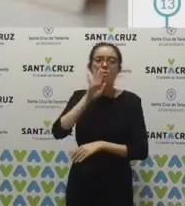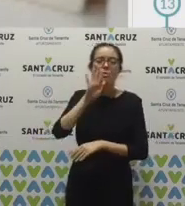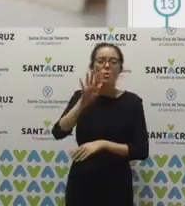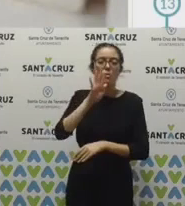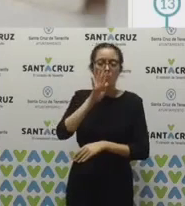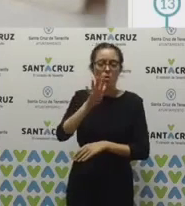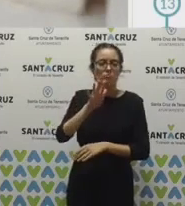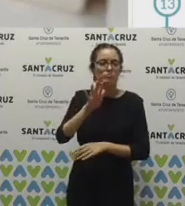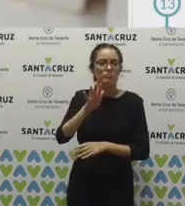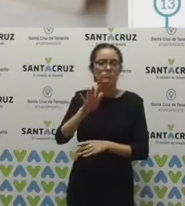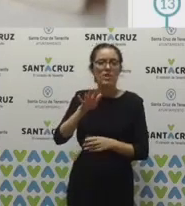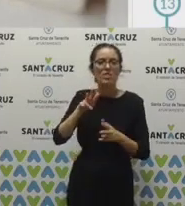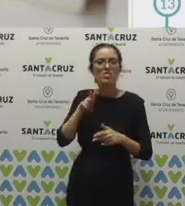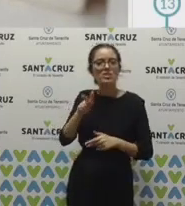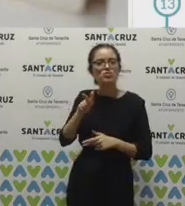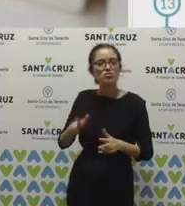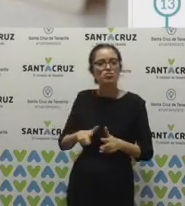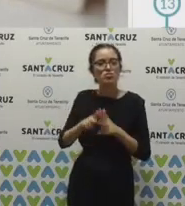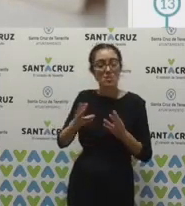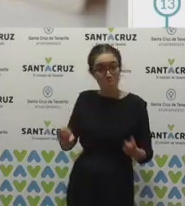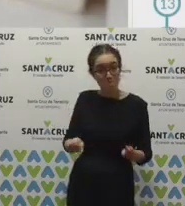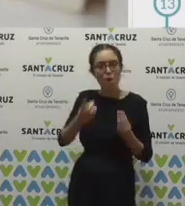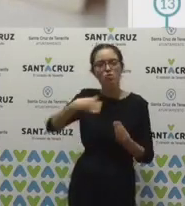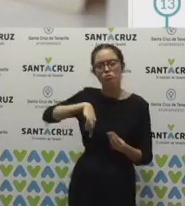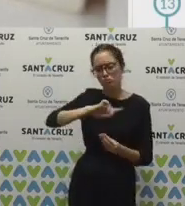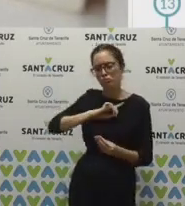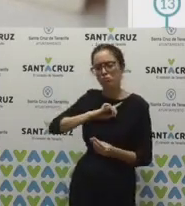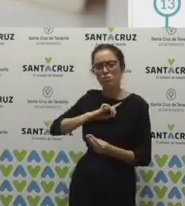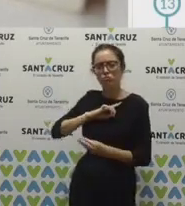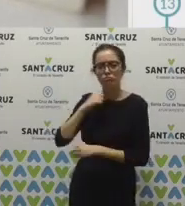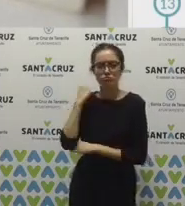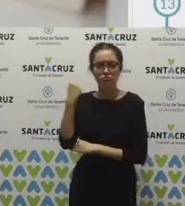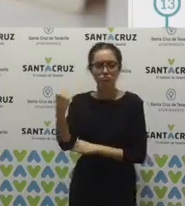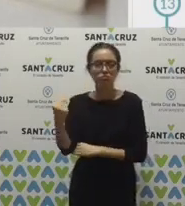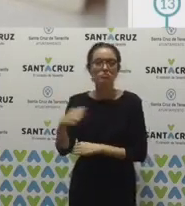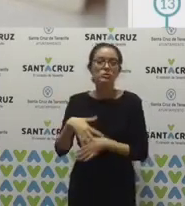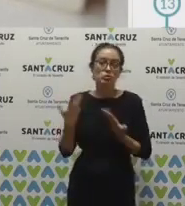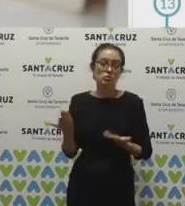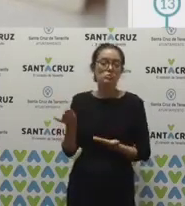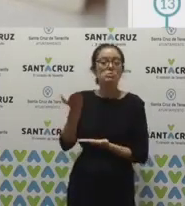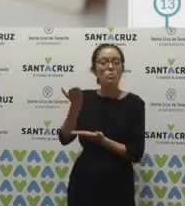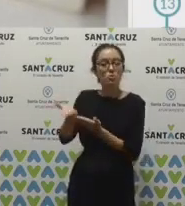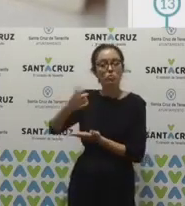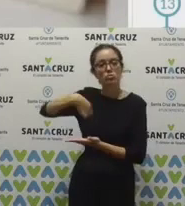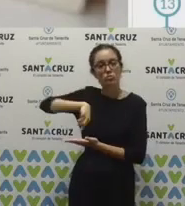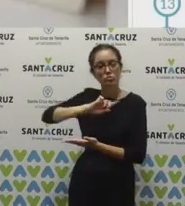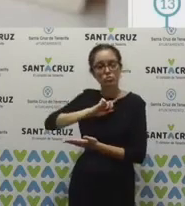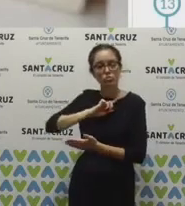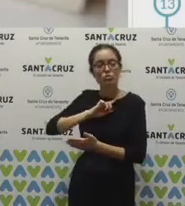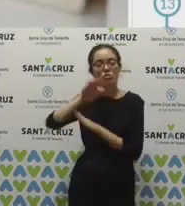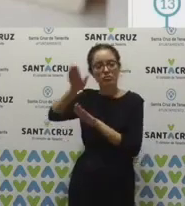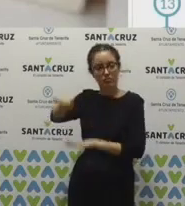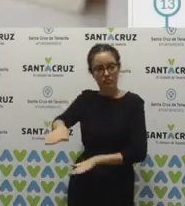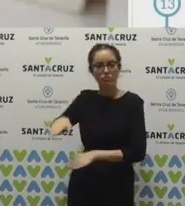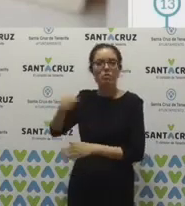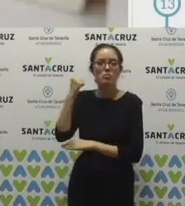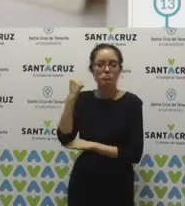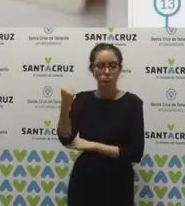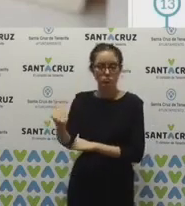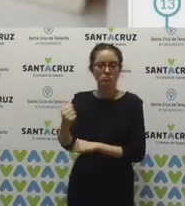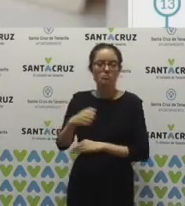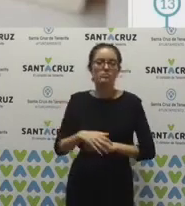mejora de los derechos sociales y por lo tanto vamos a apoyar la moción me hubiese gustado